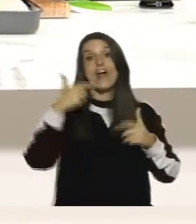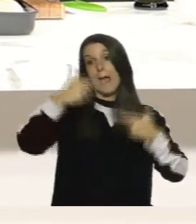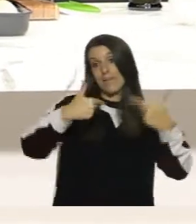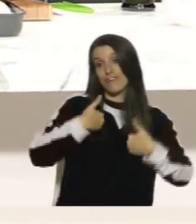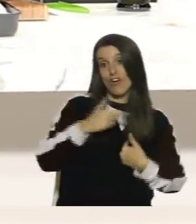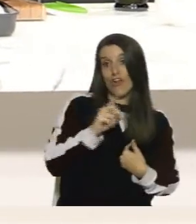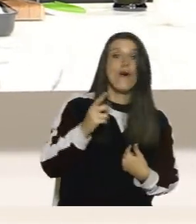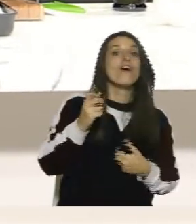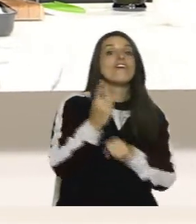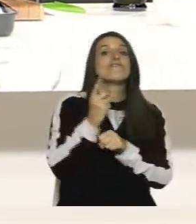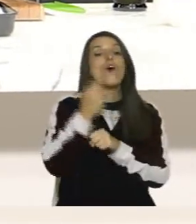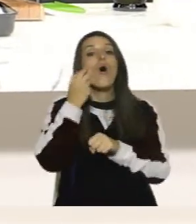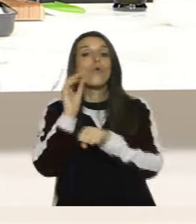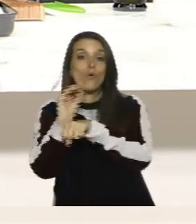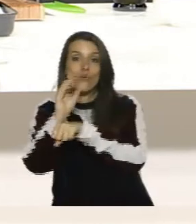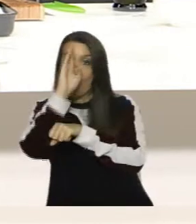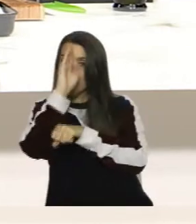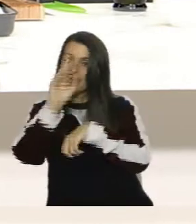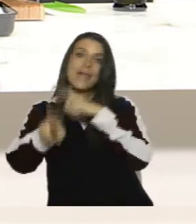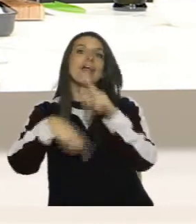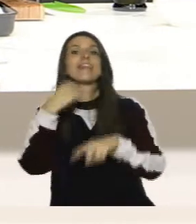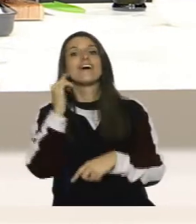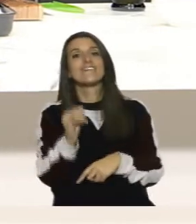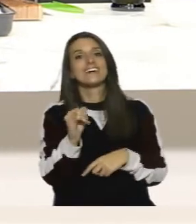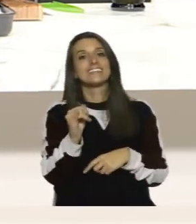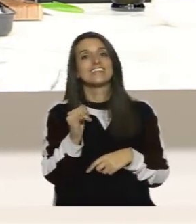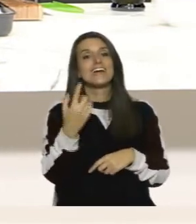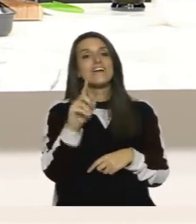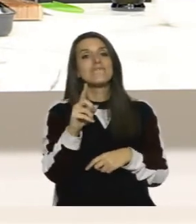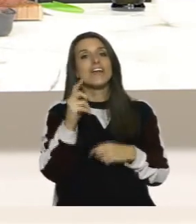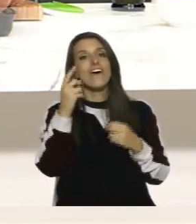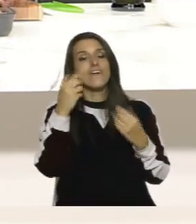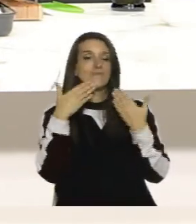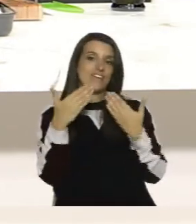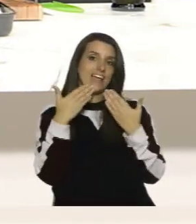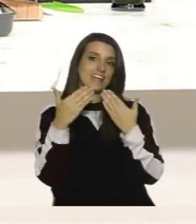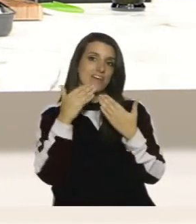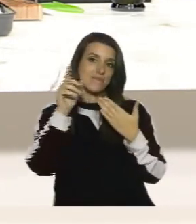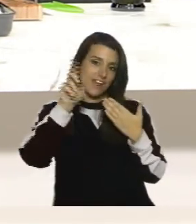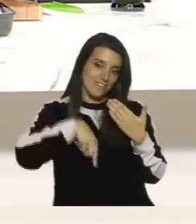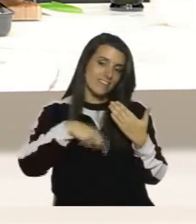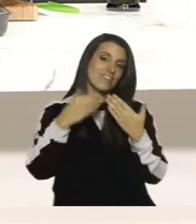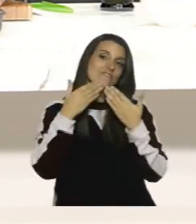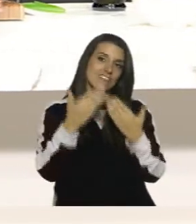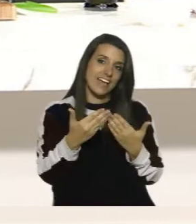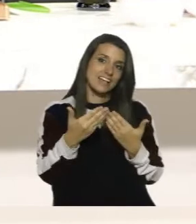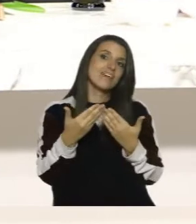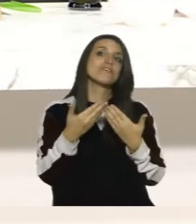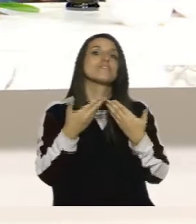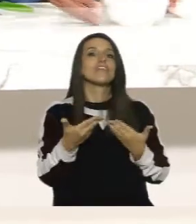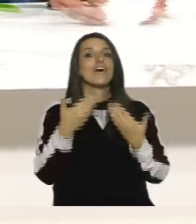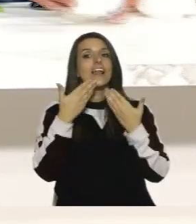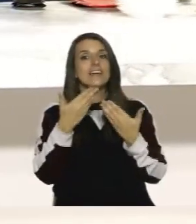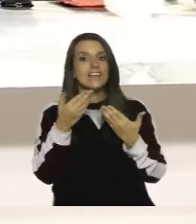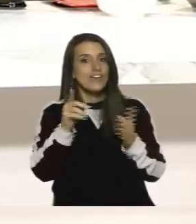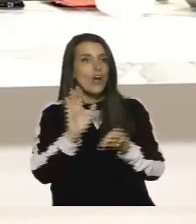Primero voy a ir al curso de Clipper para aprender y después vemos ahí. Me parece bien. Pero Clipper, agradecerte por habernos acompañado, de verdad. A ustedes por la invitación. Un placer. Bueno,